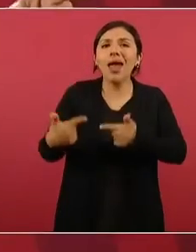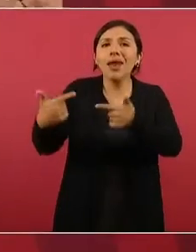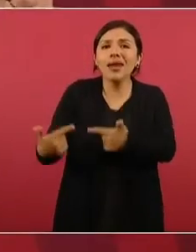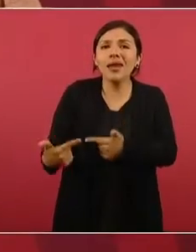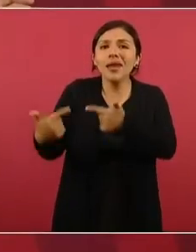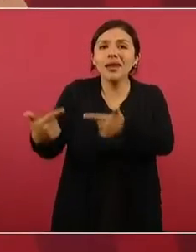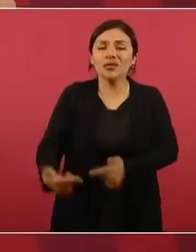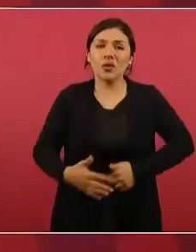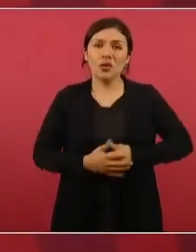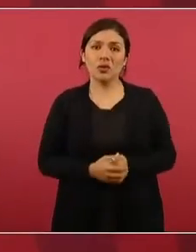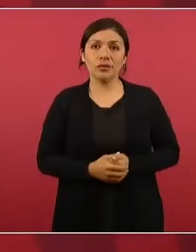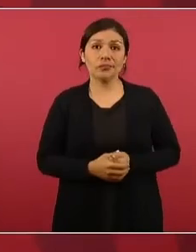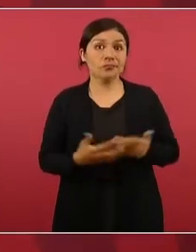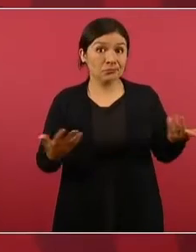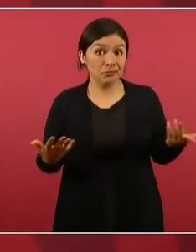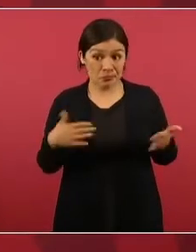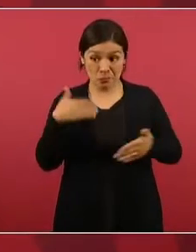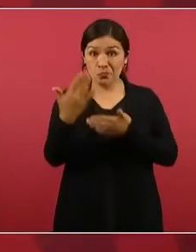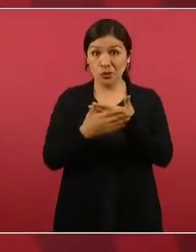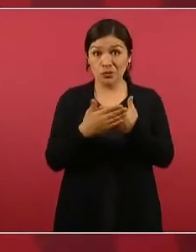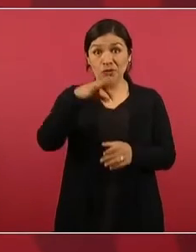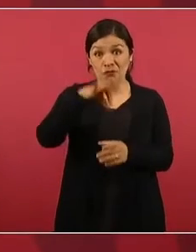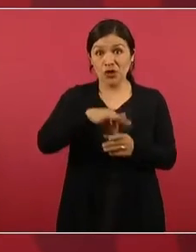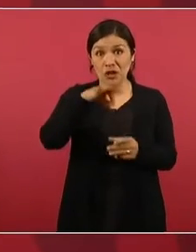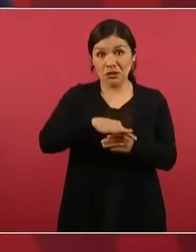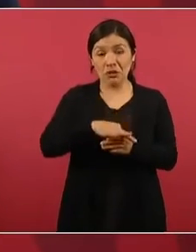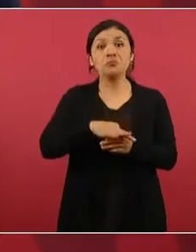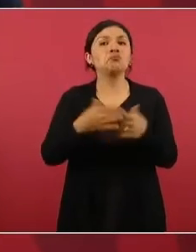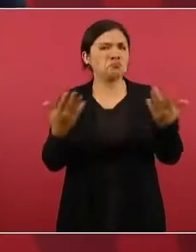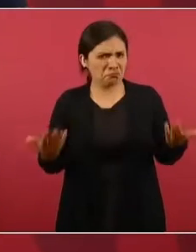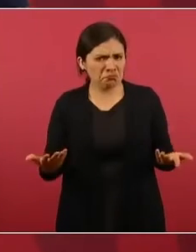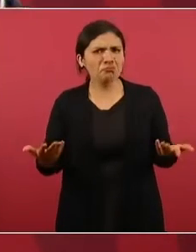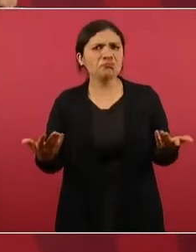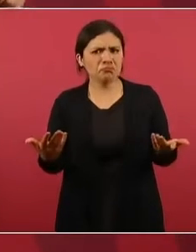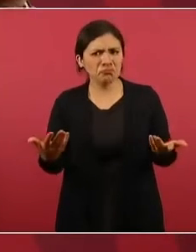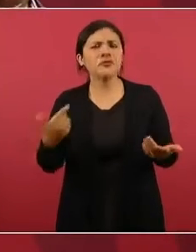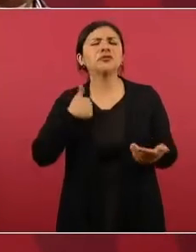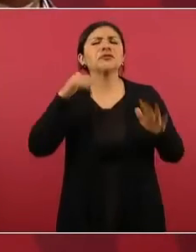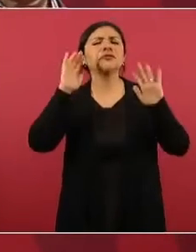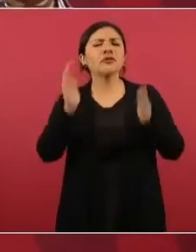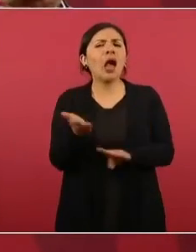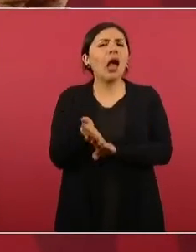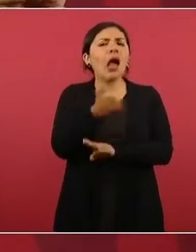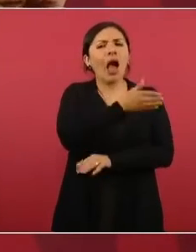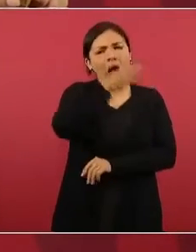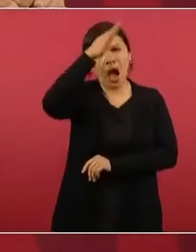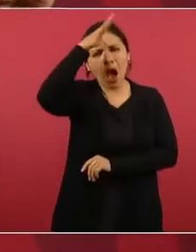Entonces, va a venir la elección. Desde luego, yo tuve un trato